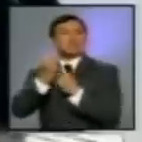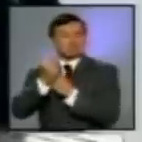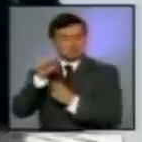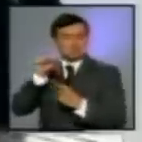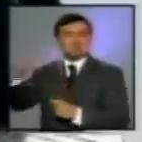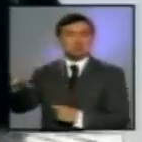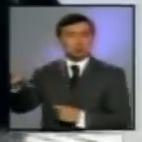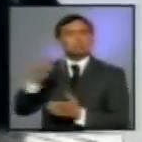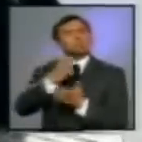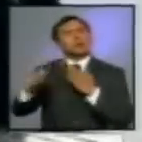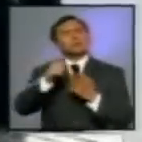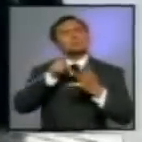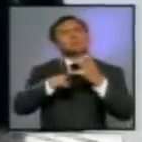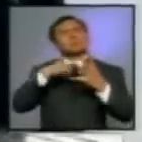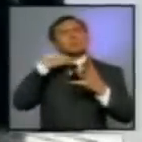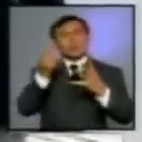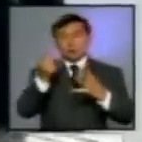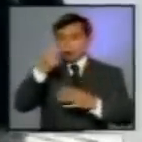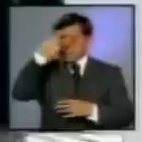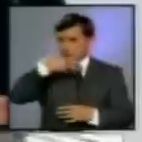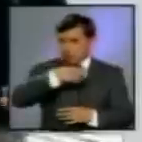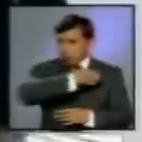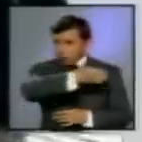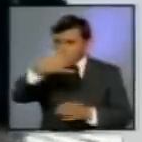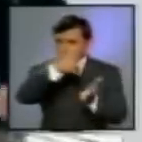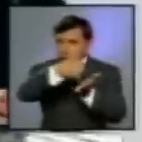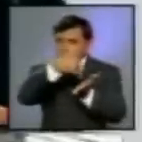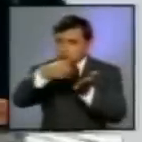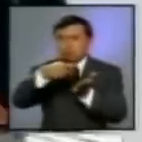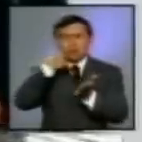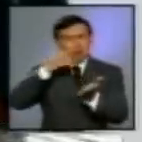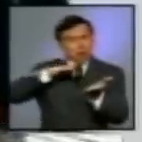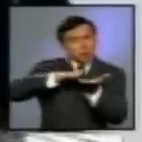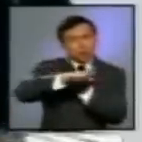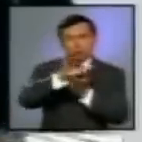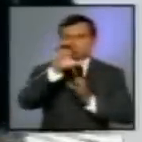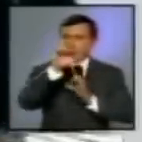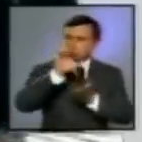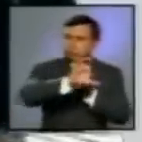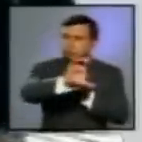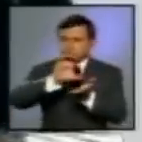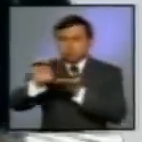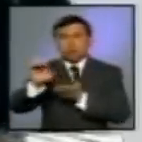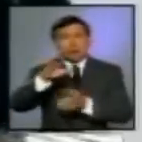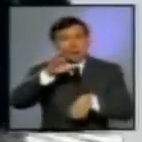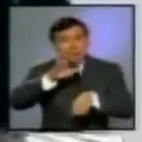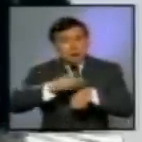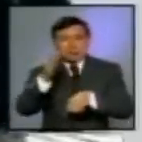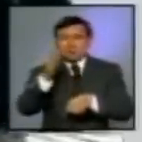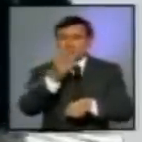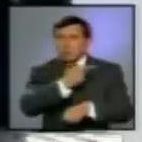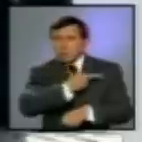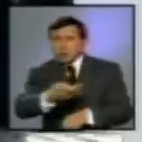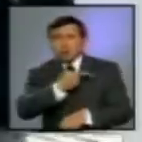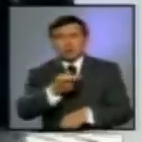acciones y la economía del campo mexicano para fortalecer a los más vulnerables y a los más pobres. Y también una